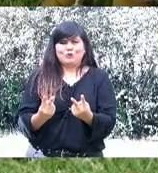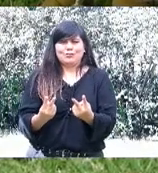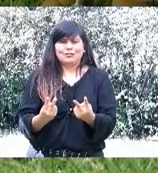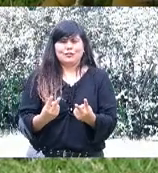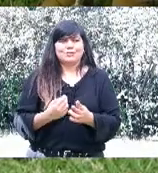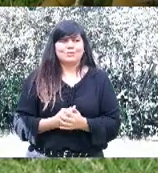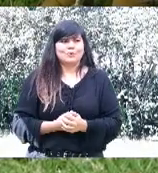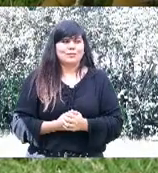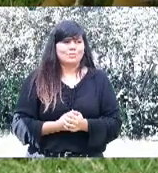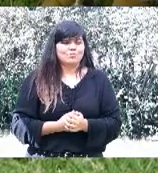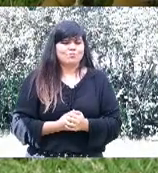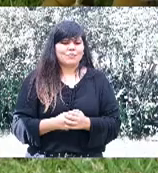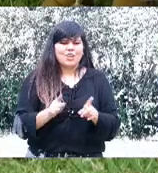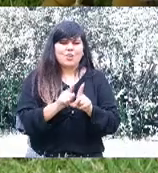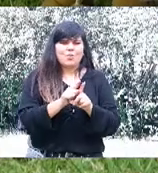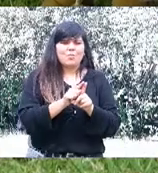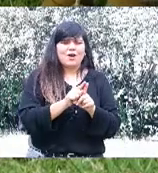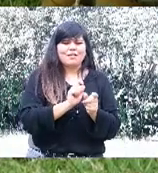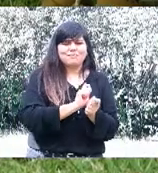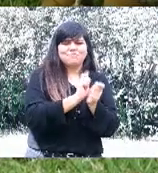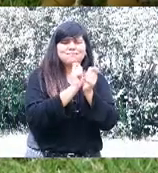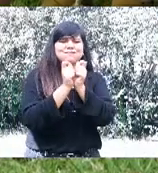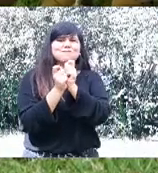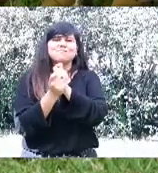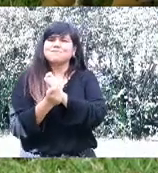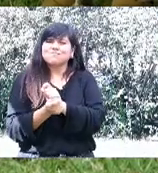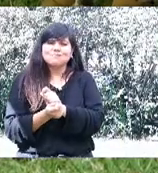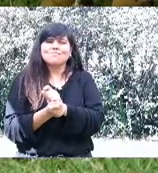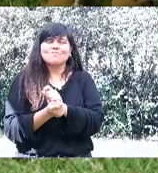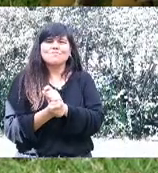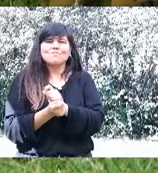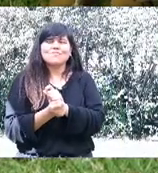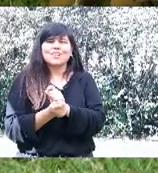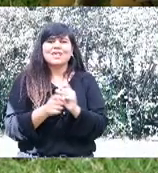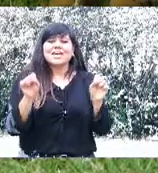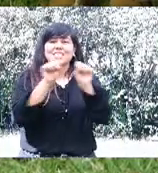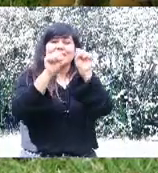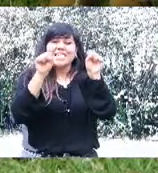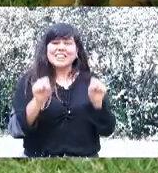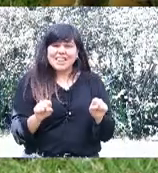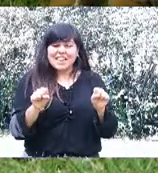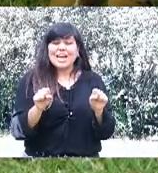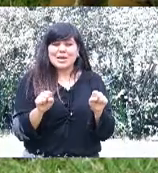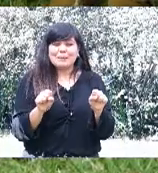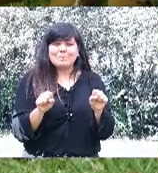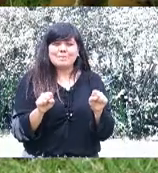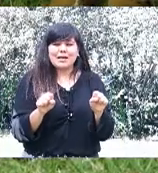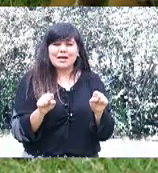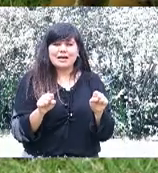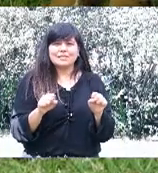vemos una involución Por así decirlo no que donde el sistema evidentemente